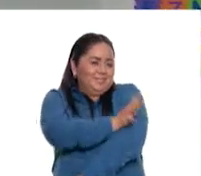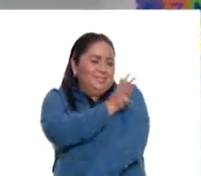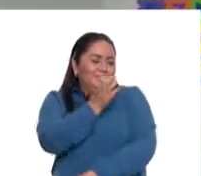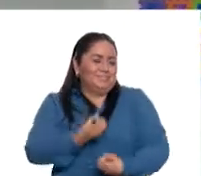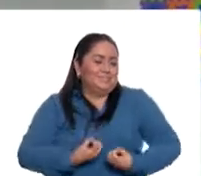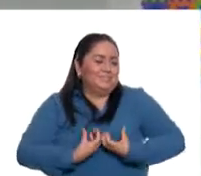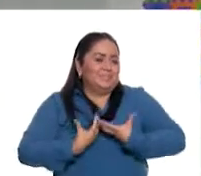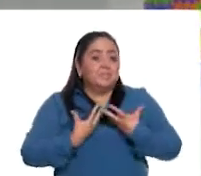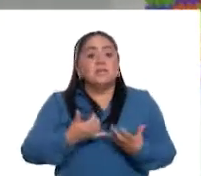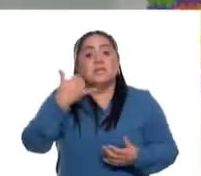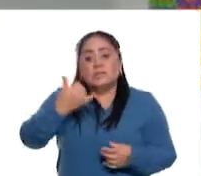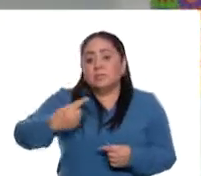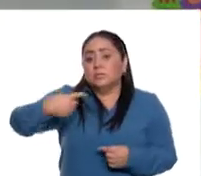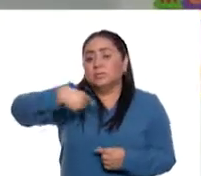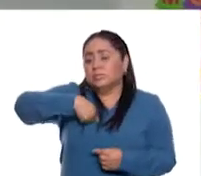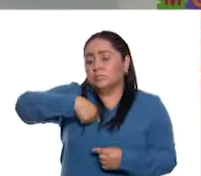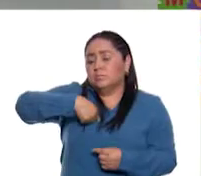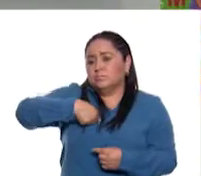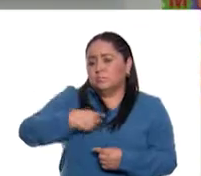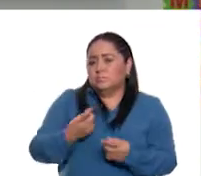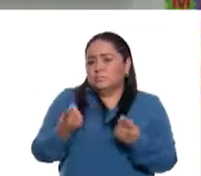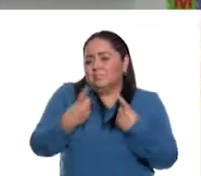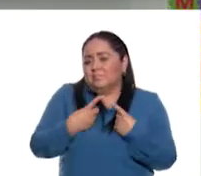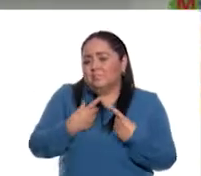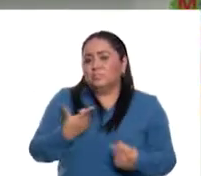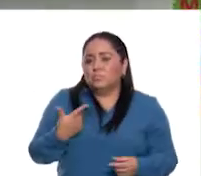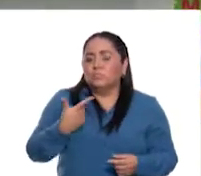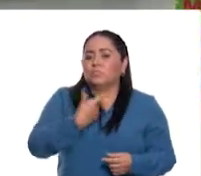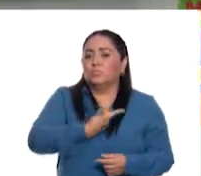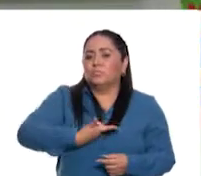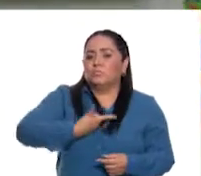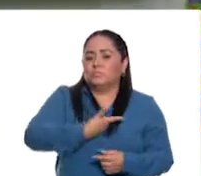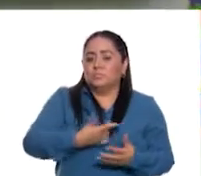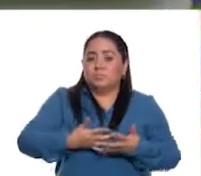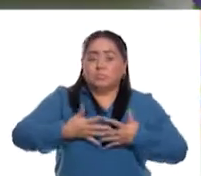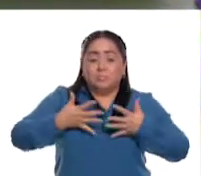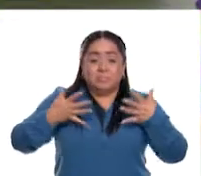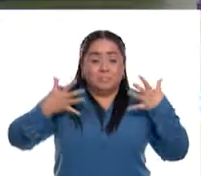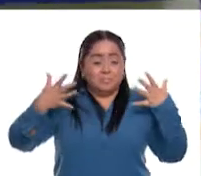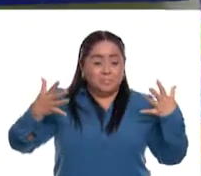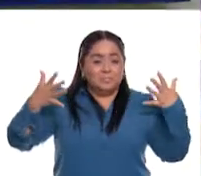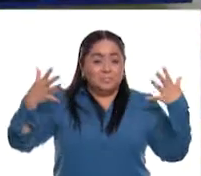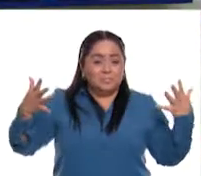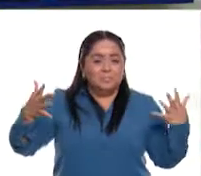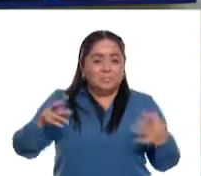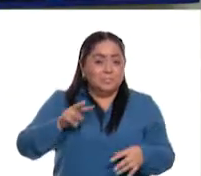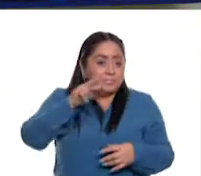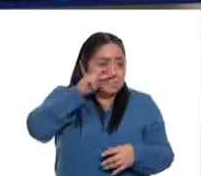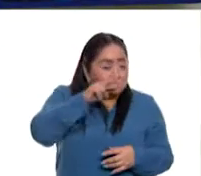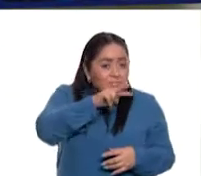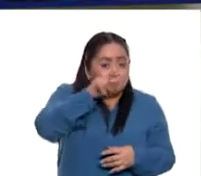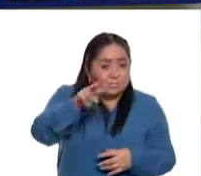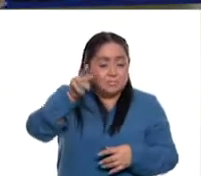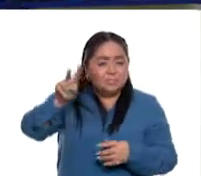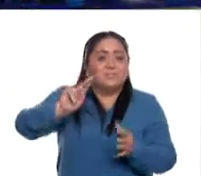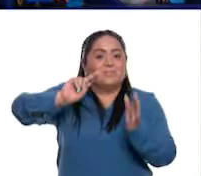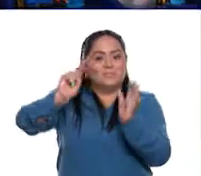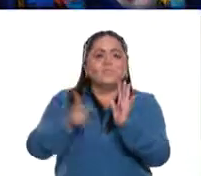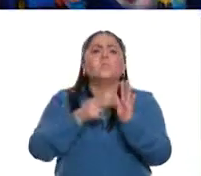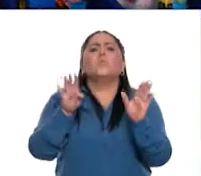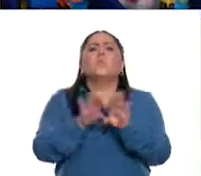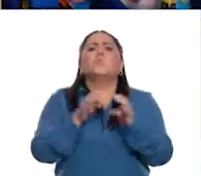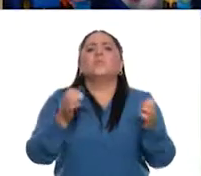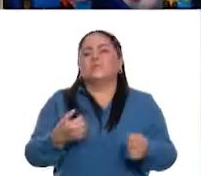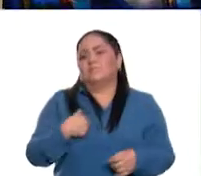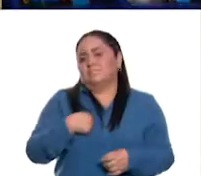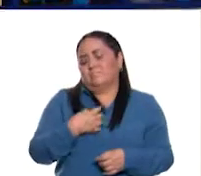emociones. Y a mí me da un gusto enorme verlos otra vez. ¿Cómo están? Yo